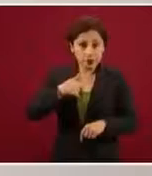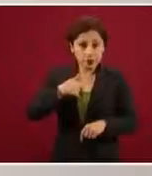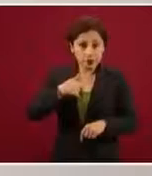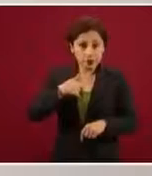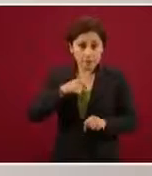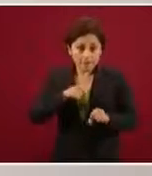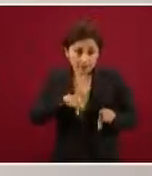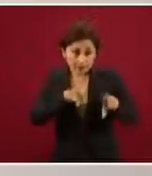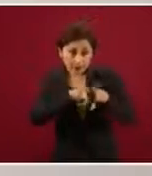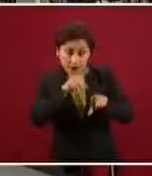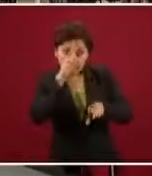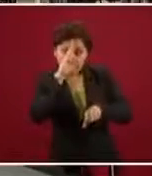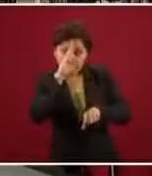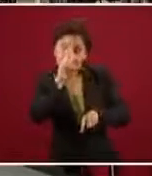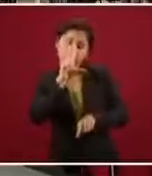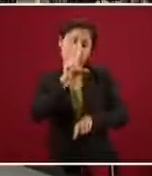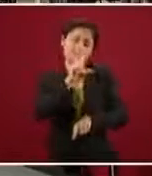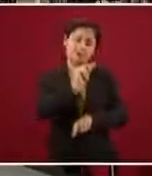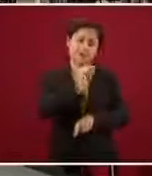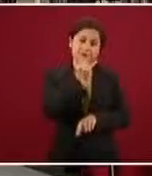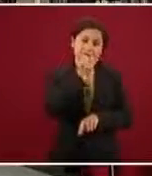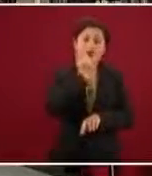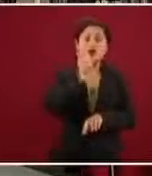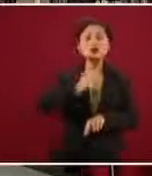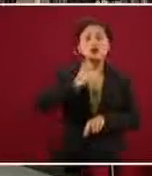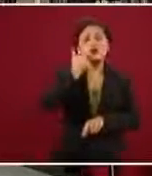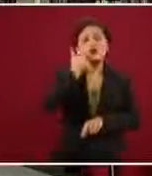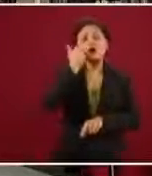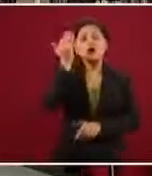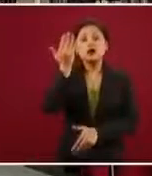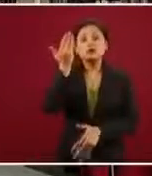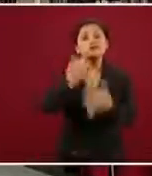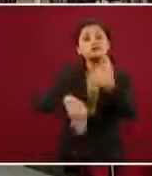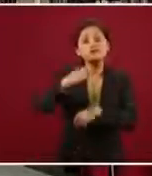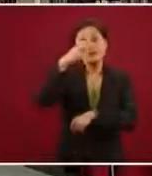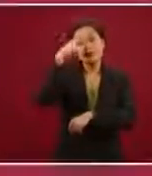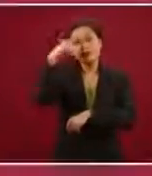adelante a México, que se pueda revertir la decadencia.